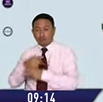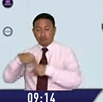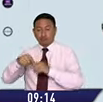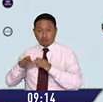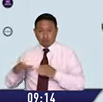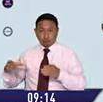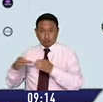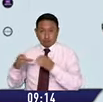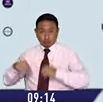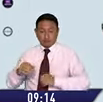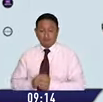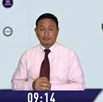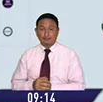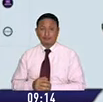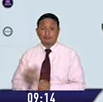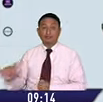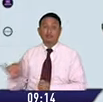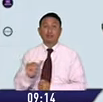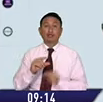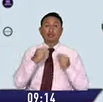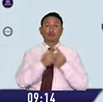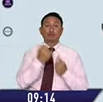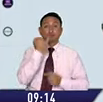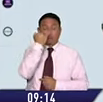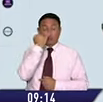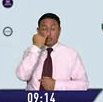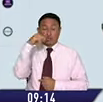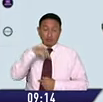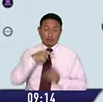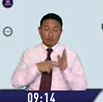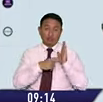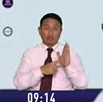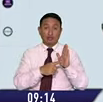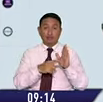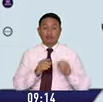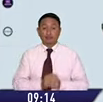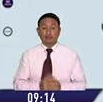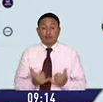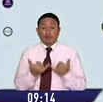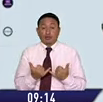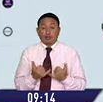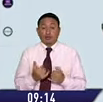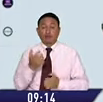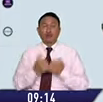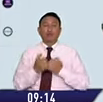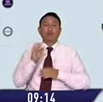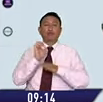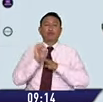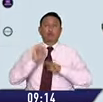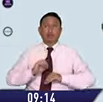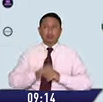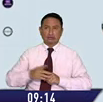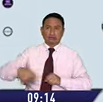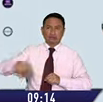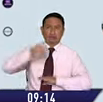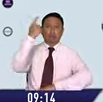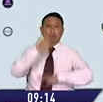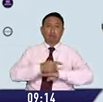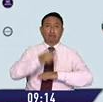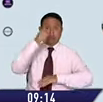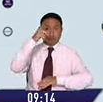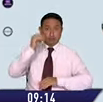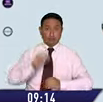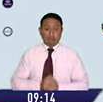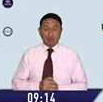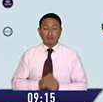nuestras bases. Al tiempo, la CONAIE también sacó lo suyo. Frente a la grave situación política del país y un escenario de dictadura de Guillermo